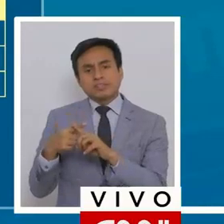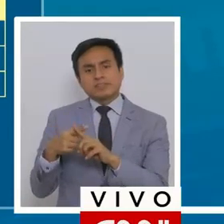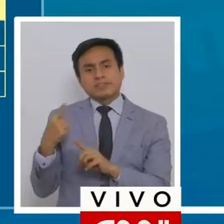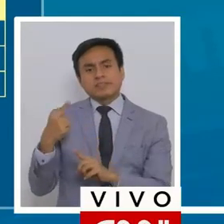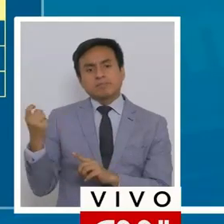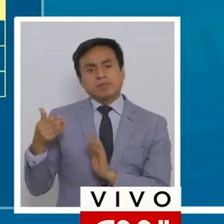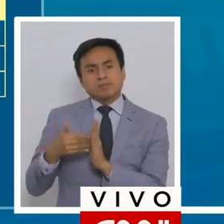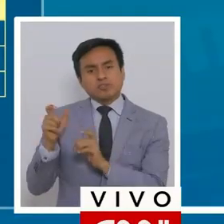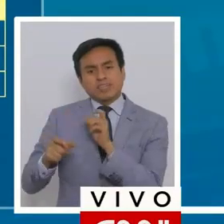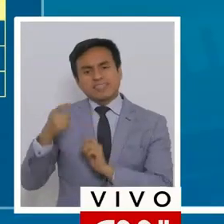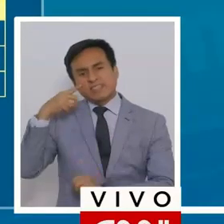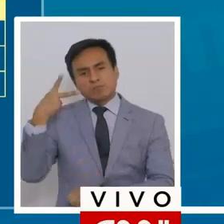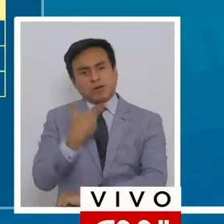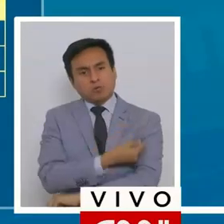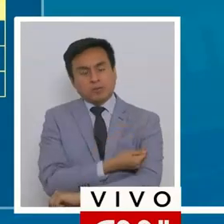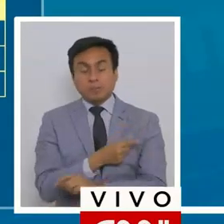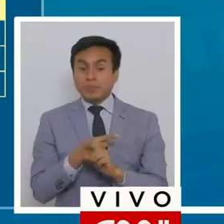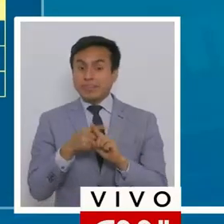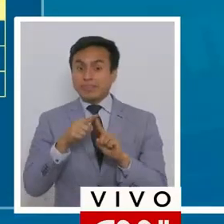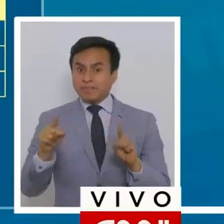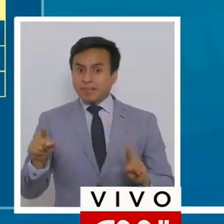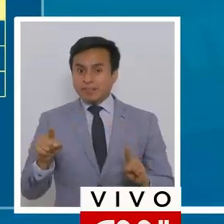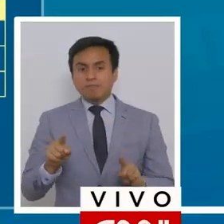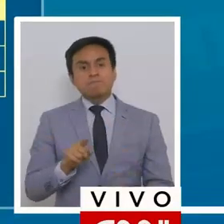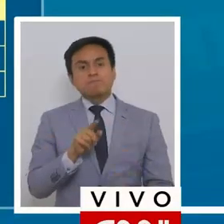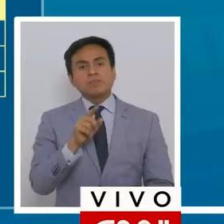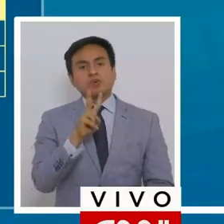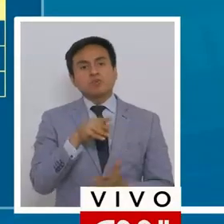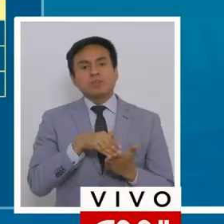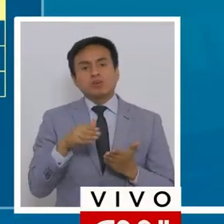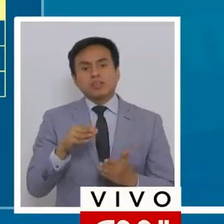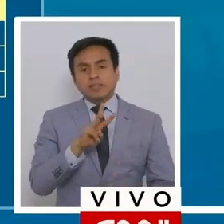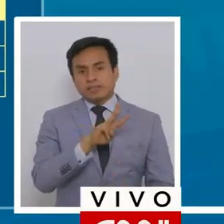no vacunados. En cambio, para los